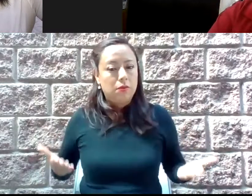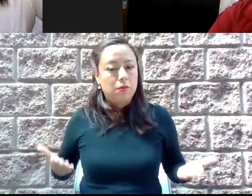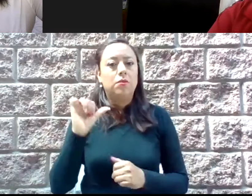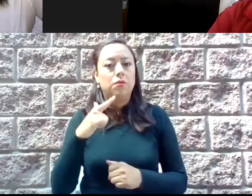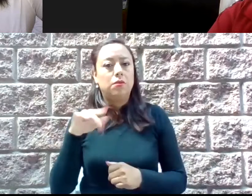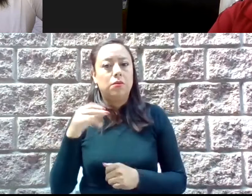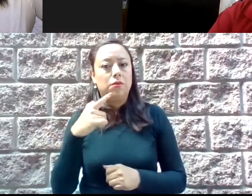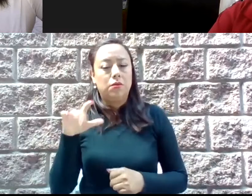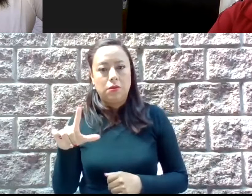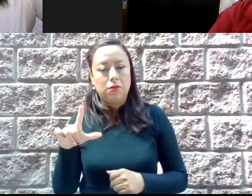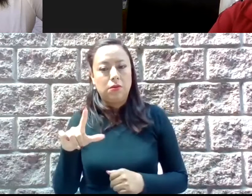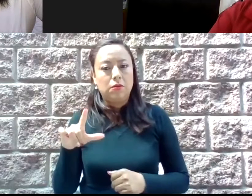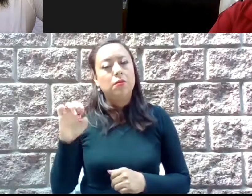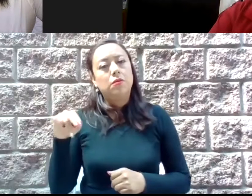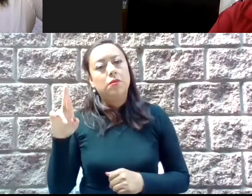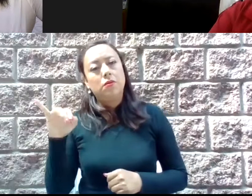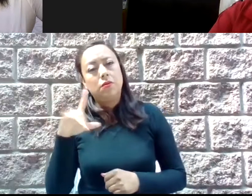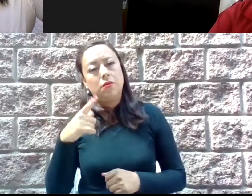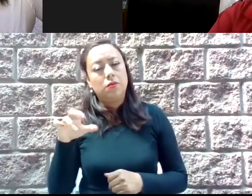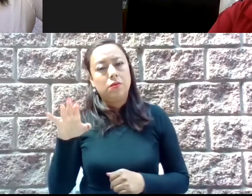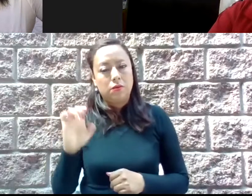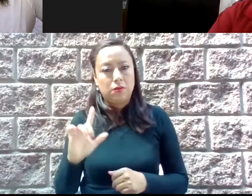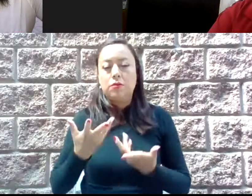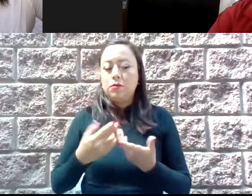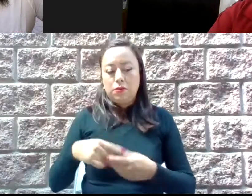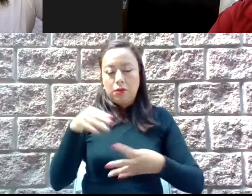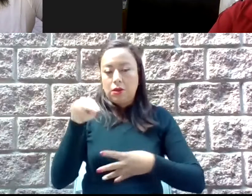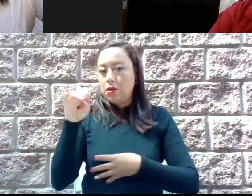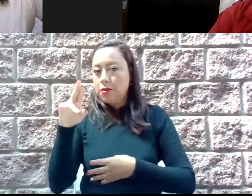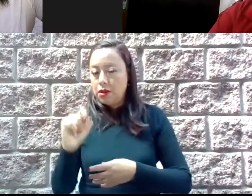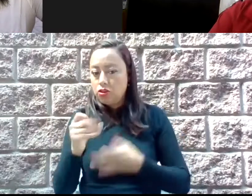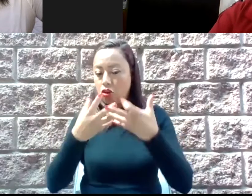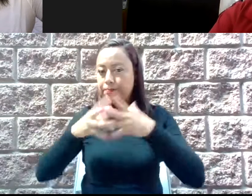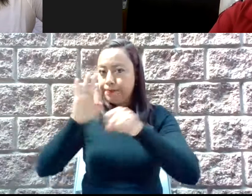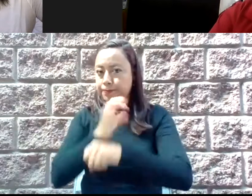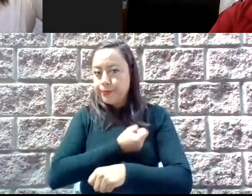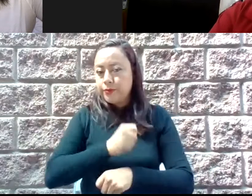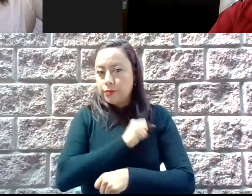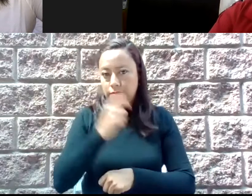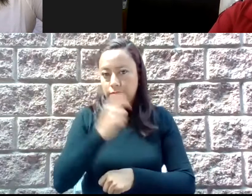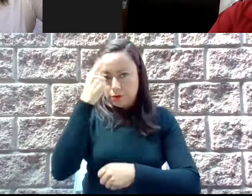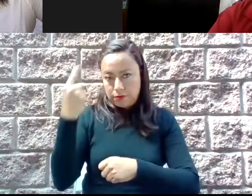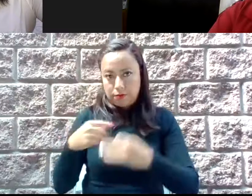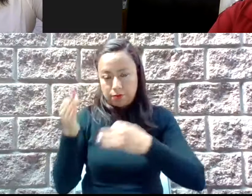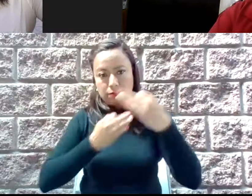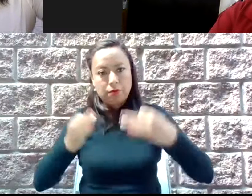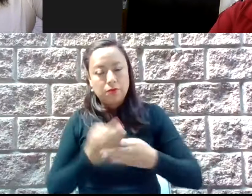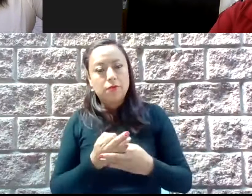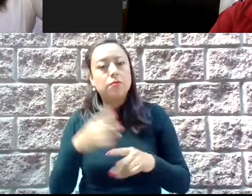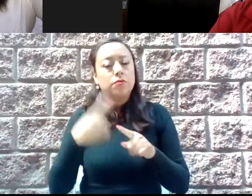Alcántar. Y en el mérito ambiental o de salud pública, se galardona a Montserrat Hernández López.